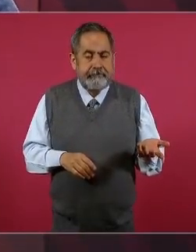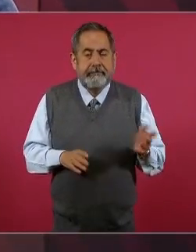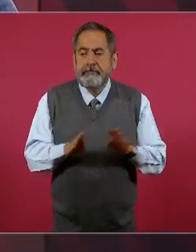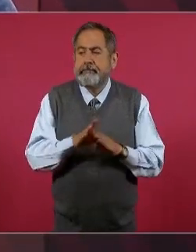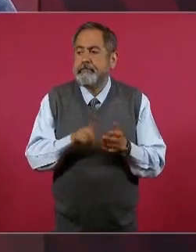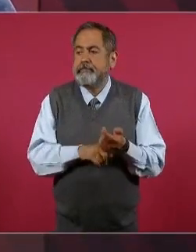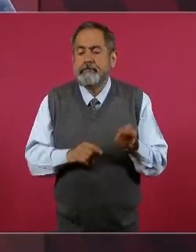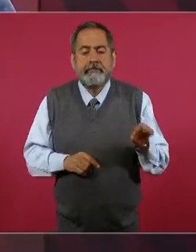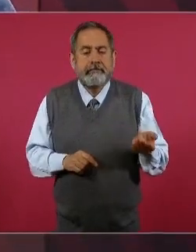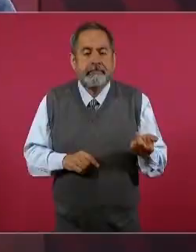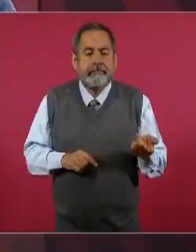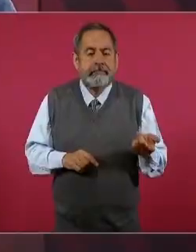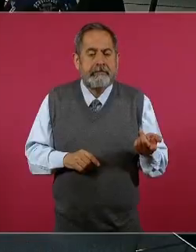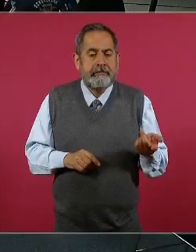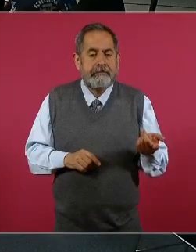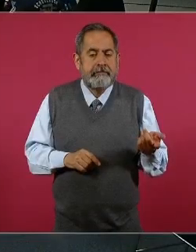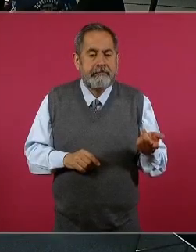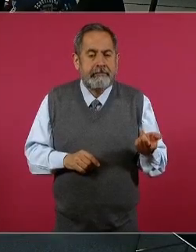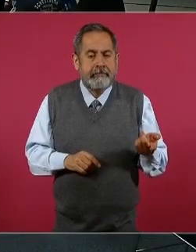grado de que